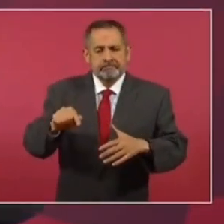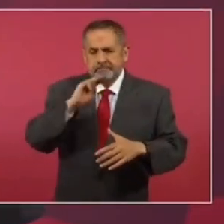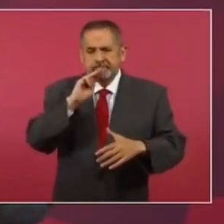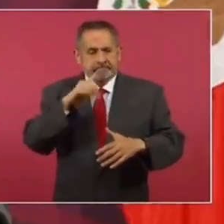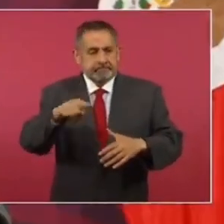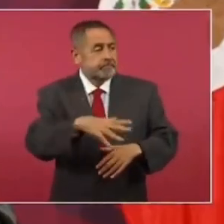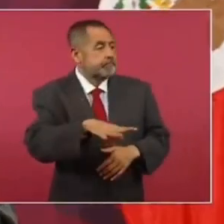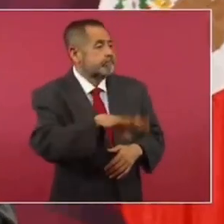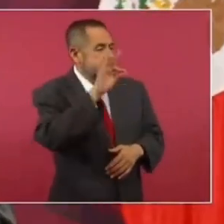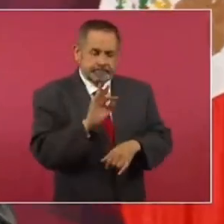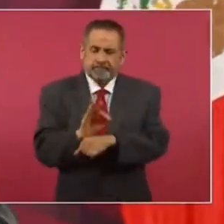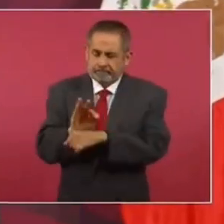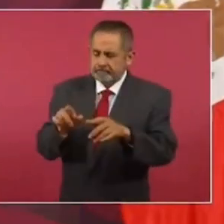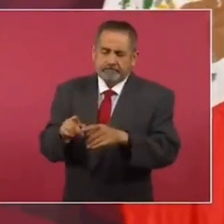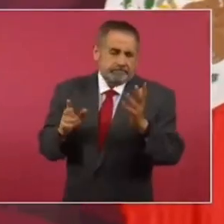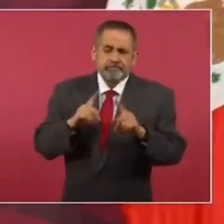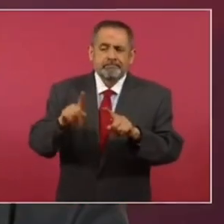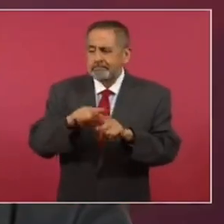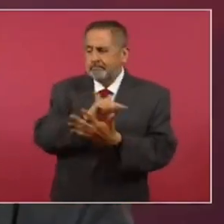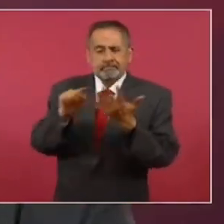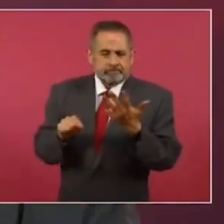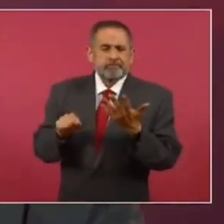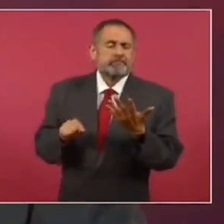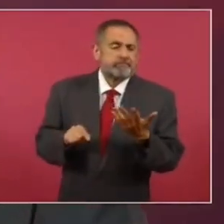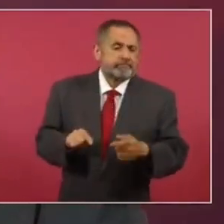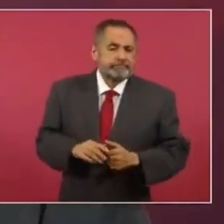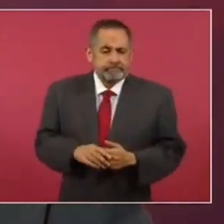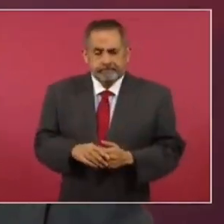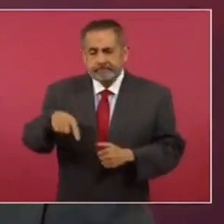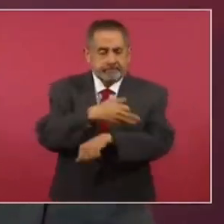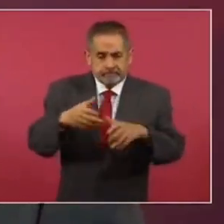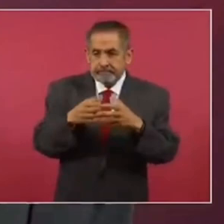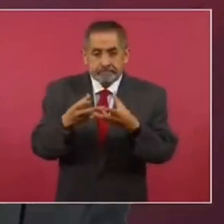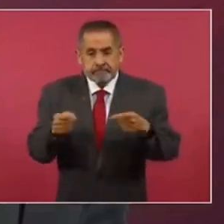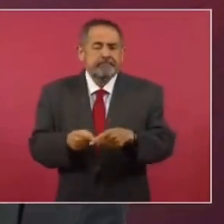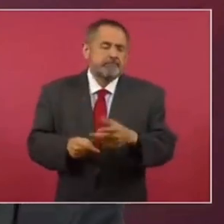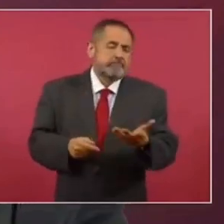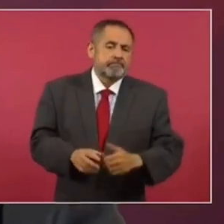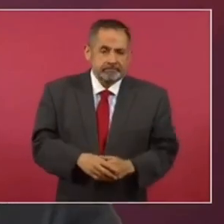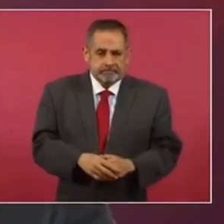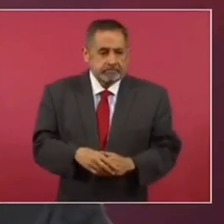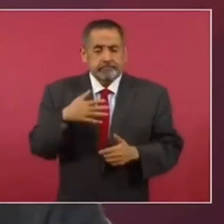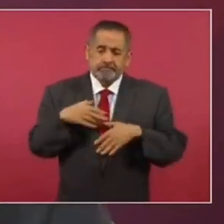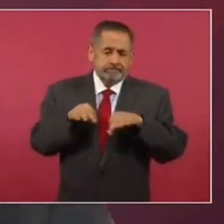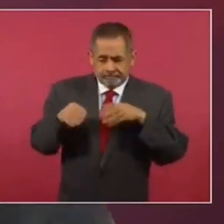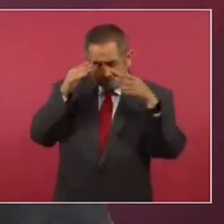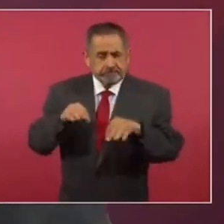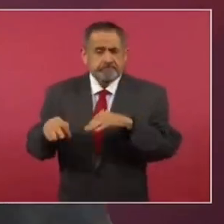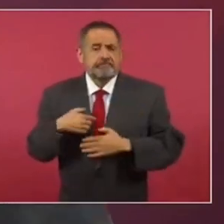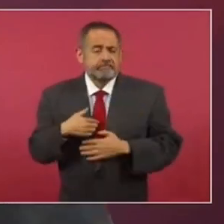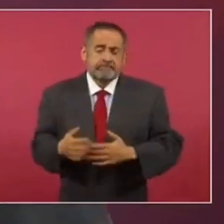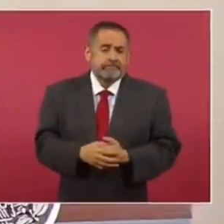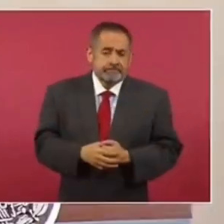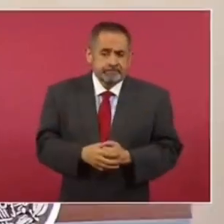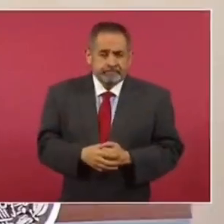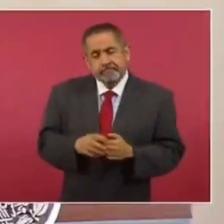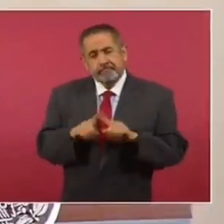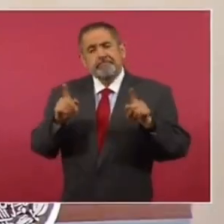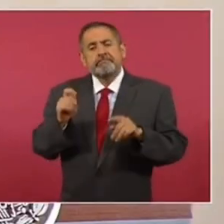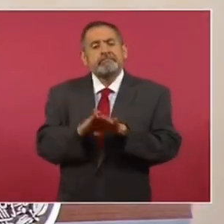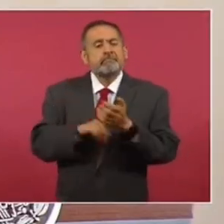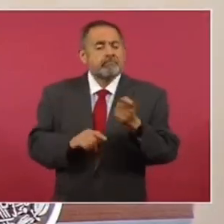madres buscadoras, a todos los que tienen familiares desaparecidos. Es nuestro trabajo. Es muy